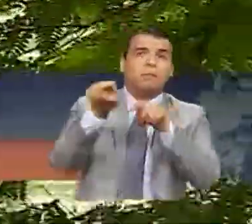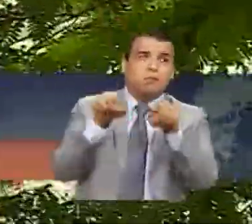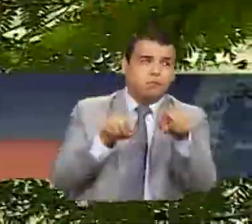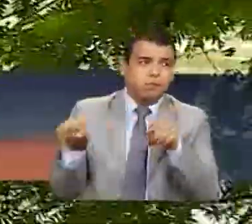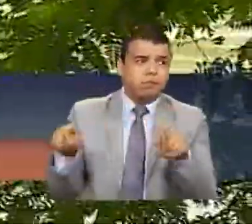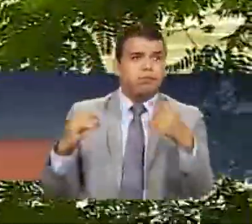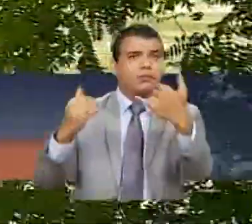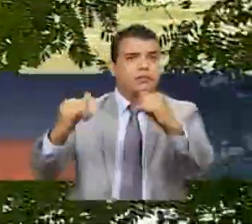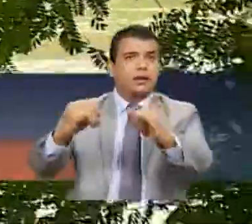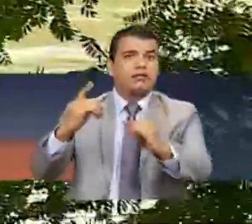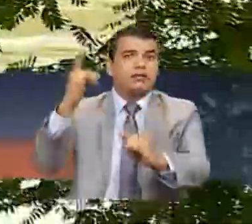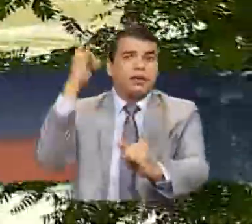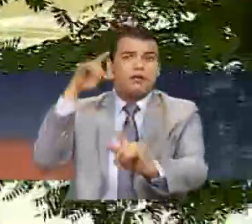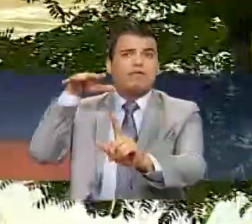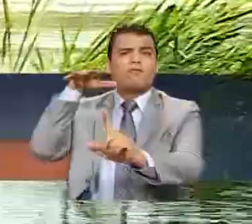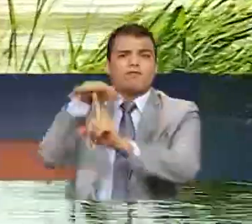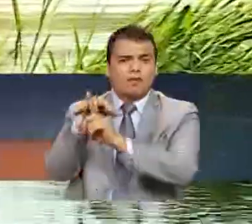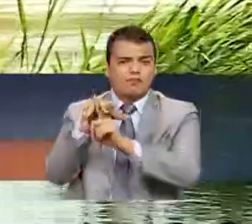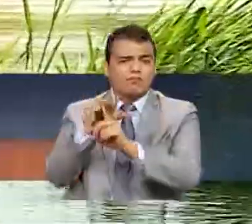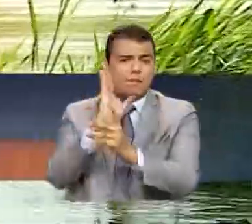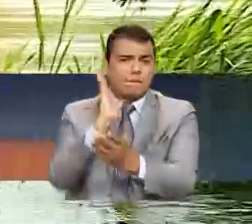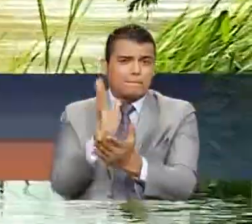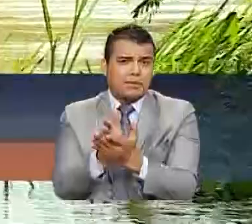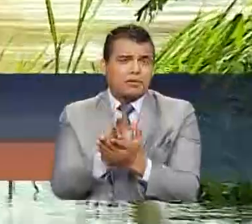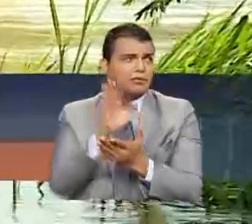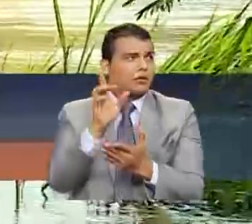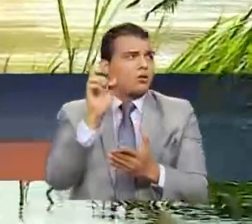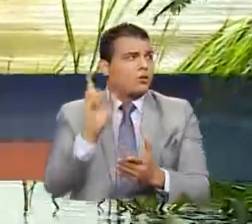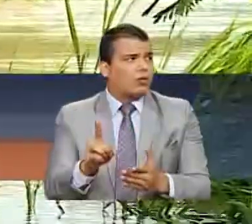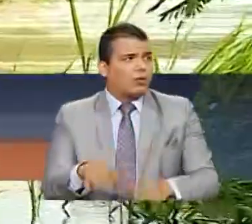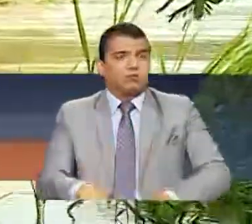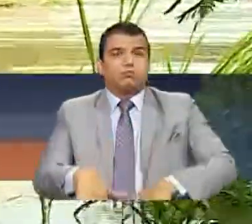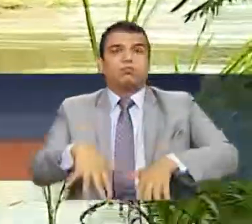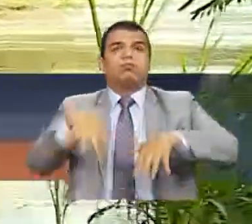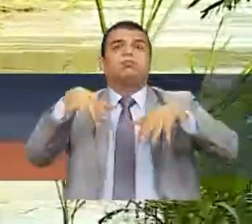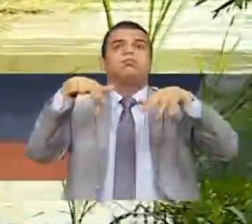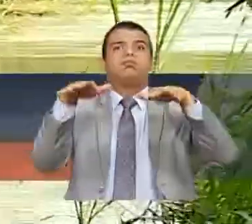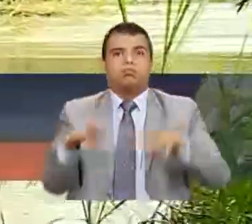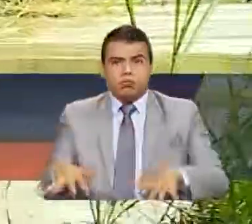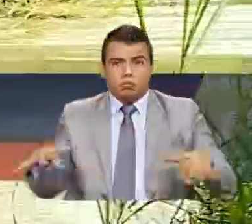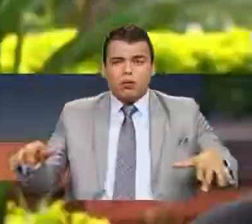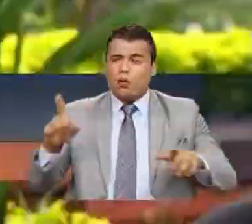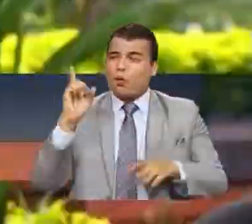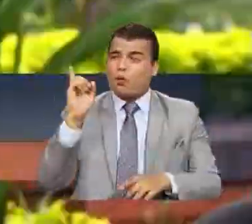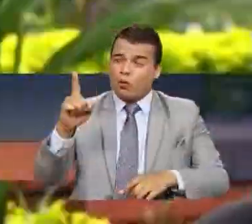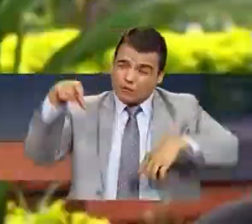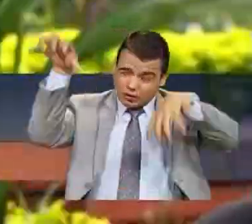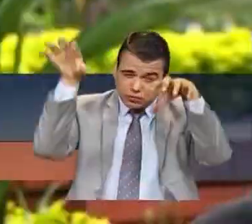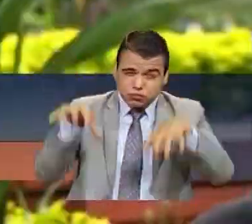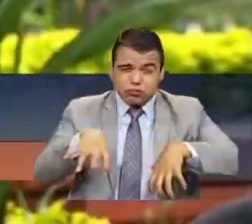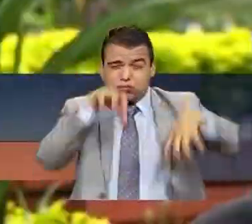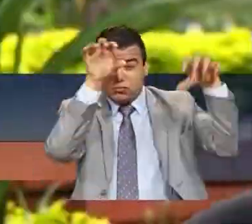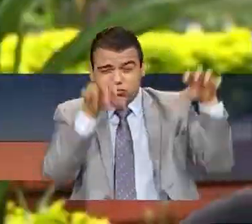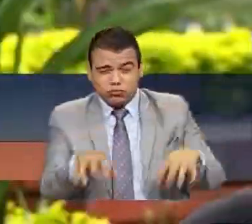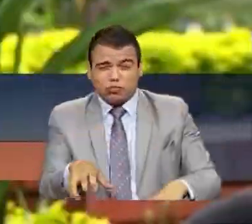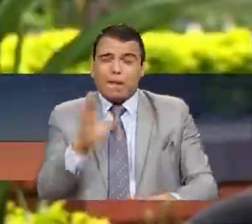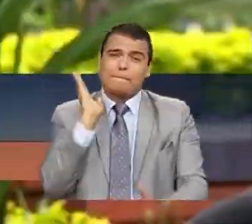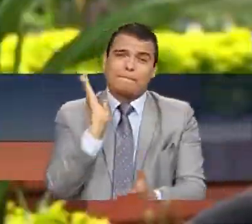cual se puedan ver afectados de un momento dado por una creciente súbita, por unas lluvias muy fuertes, intensas, que